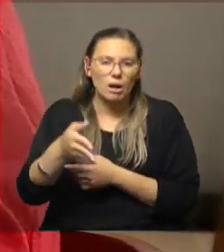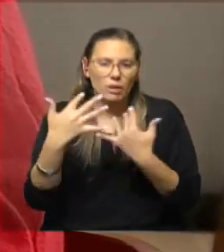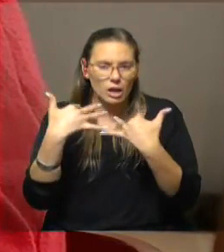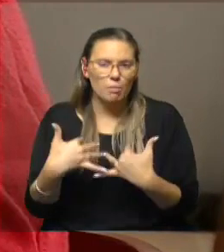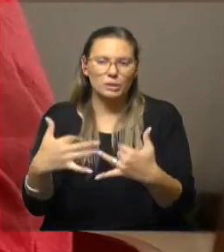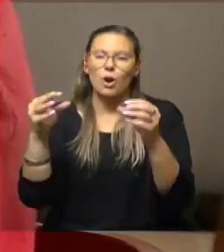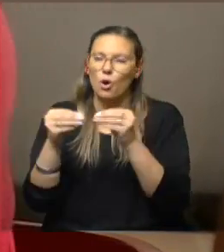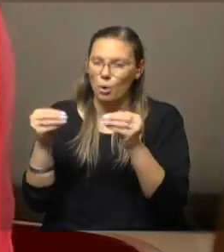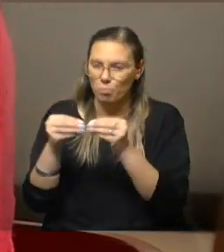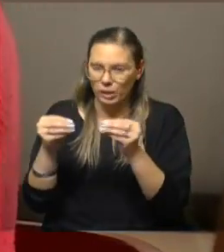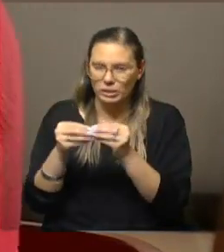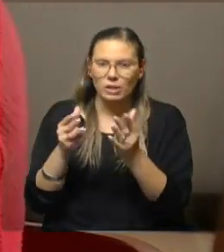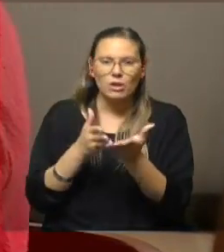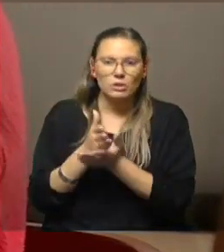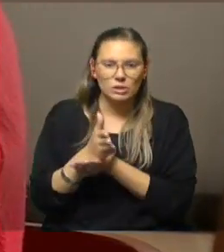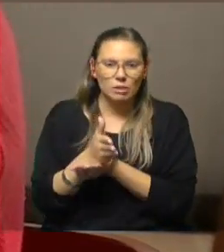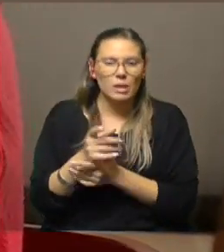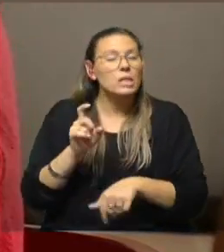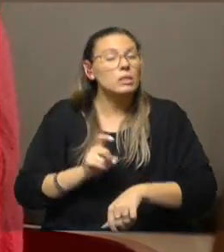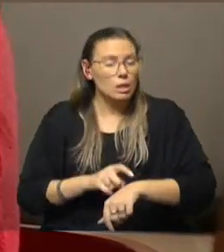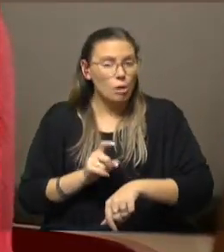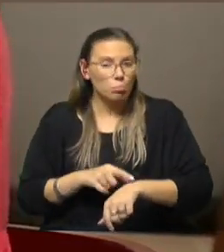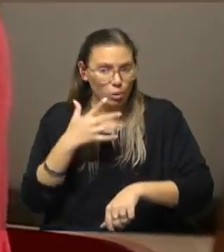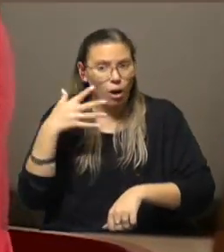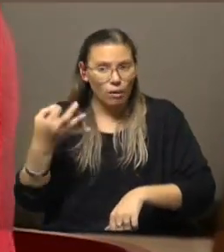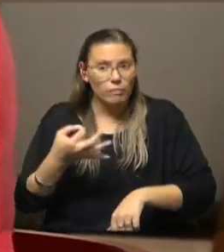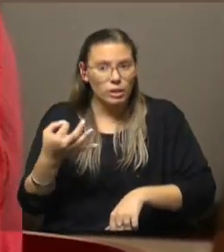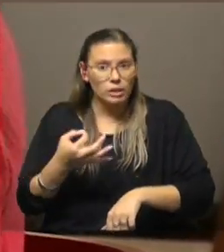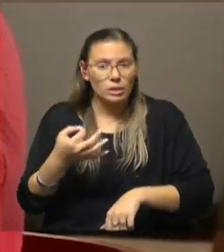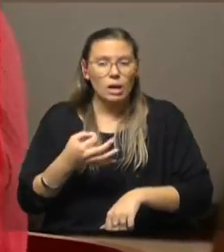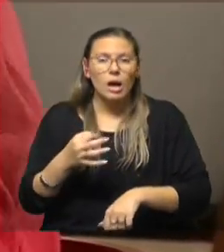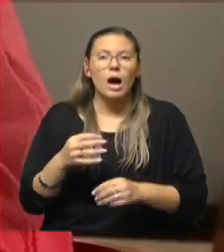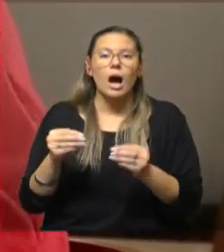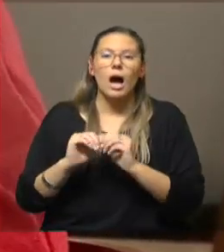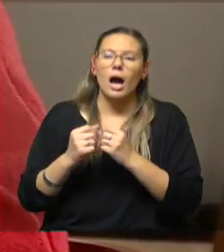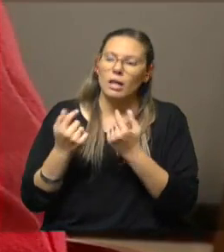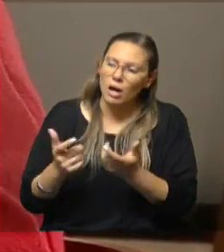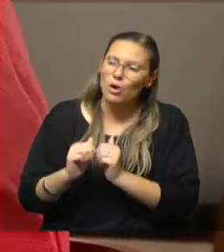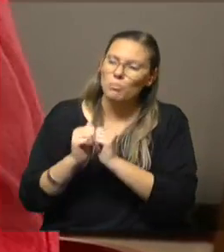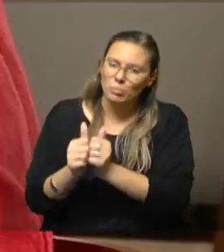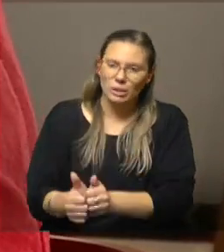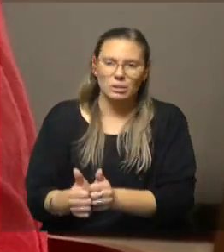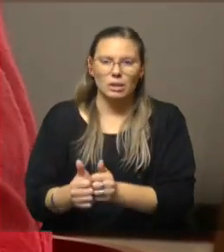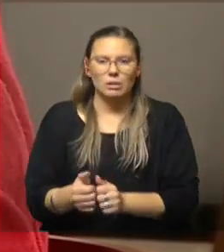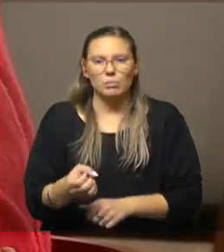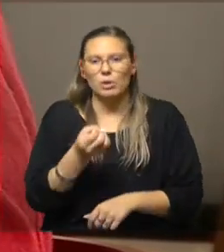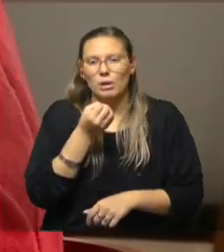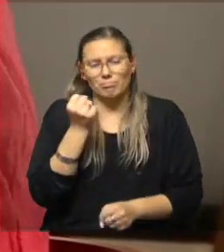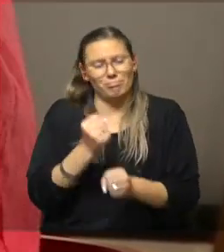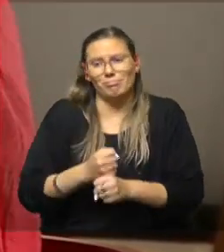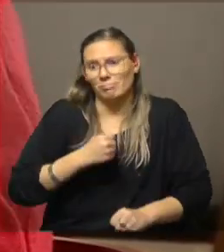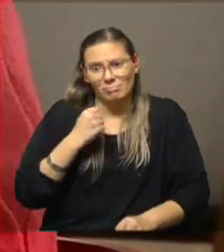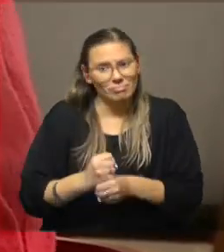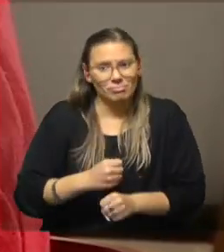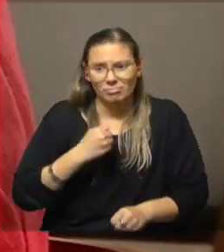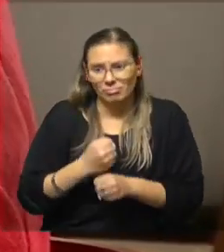de los compañeros, todo. Dedicaba mucho tiempo a dar, a acompañar. Y bueno, y era una grande trabajando, eso ya